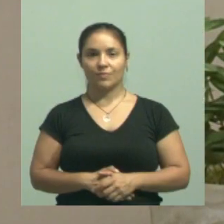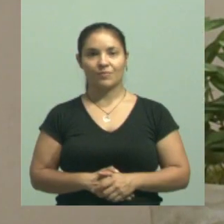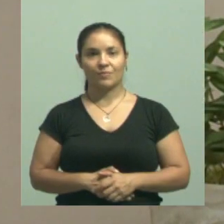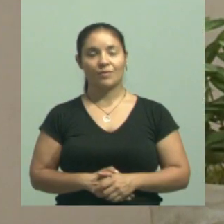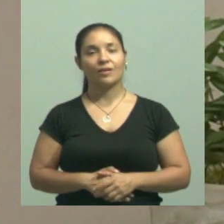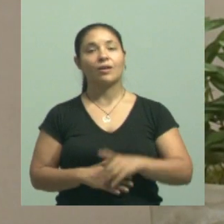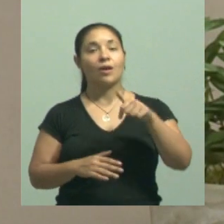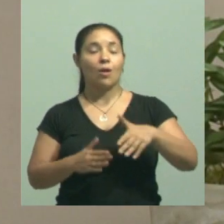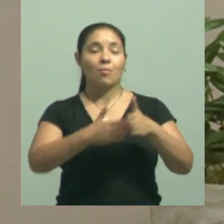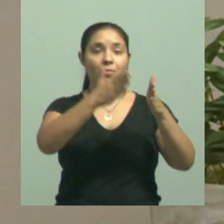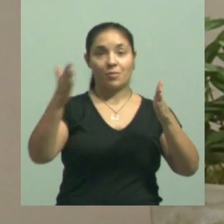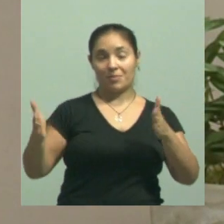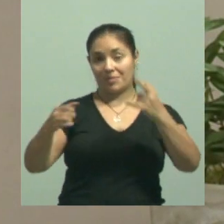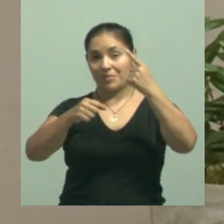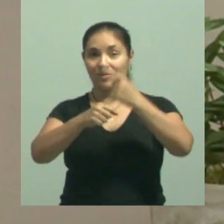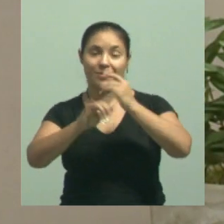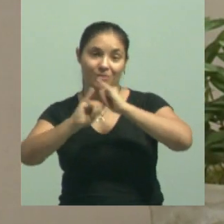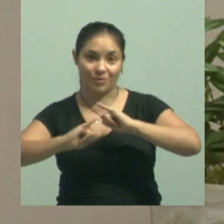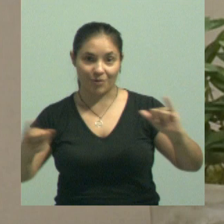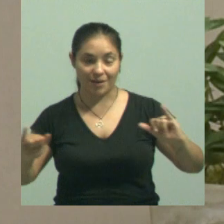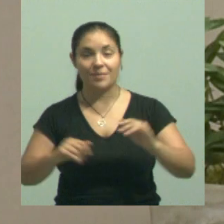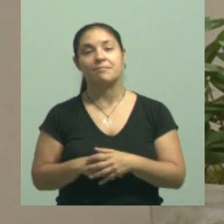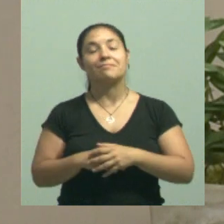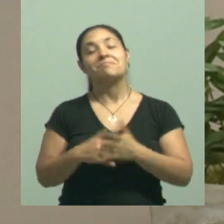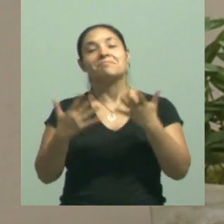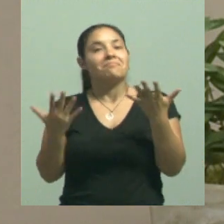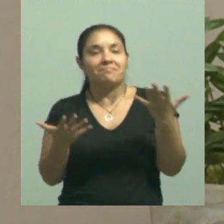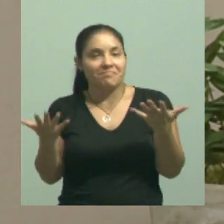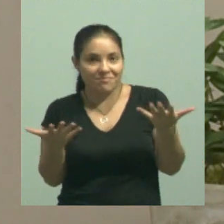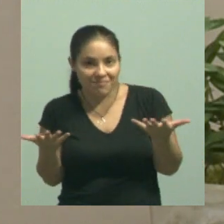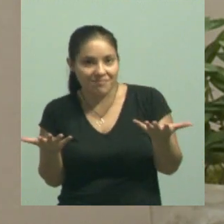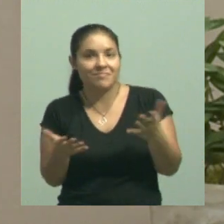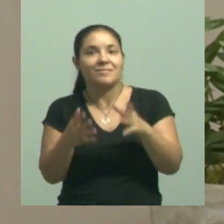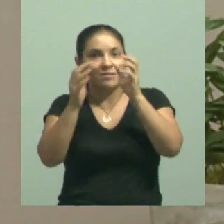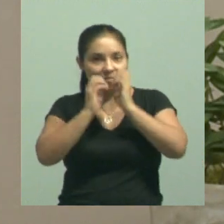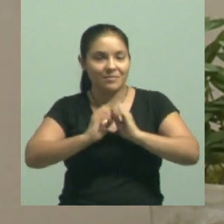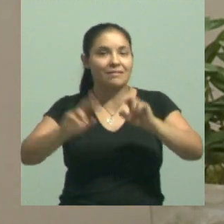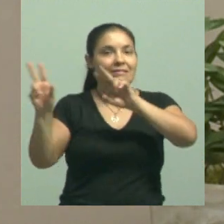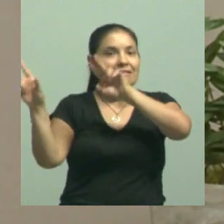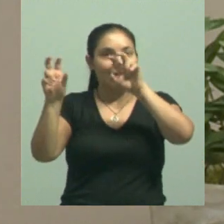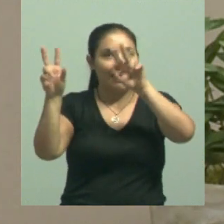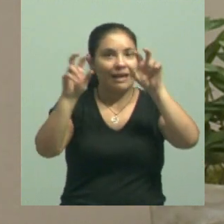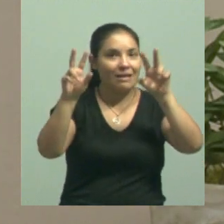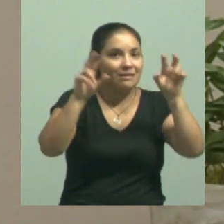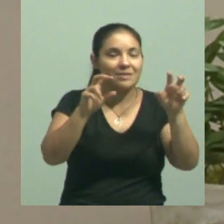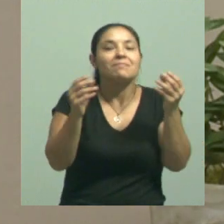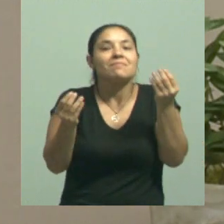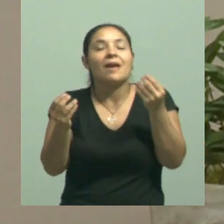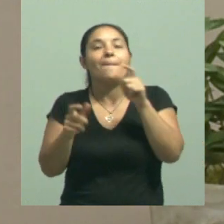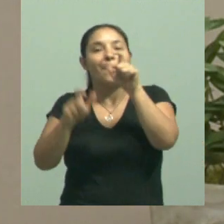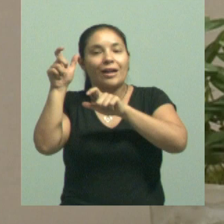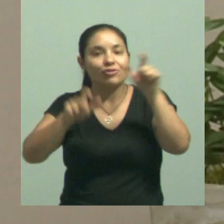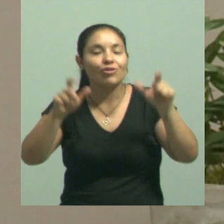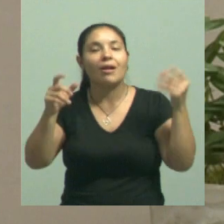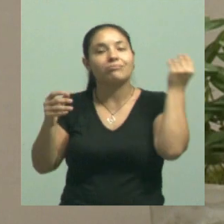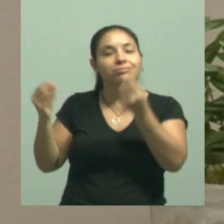Bueno, y en este primer programa tenemos que decir que vamos a empezar a ver gente que va a ir pasando, que se va a ir quedando todo el año, esa